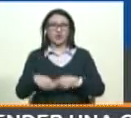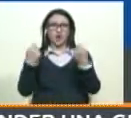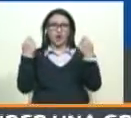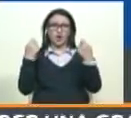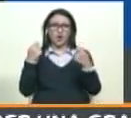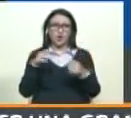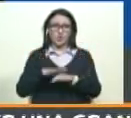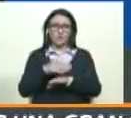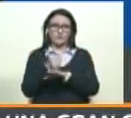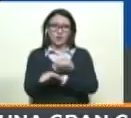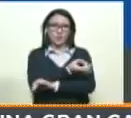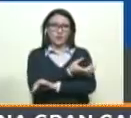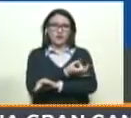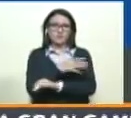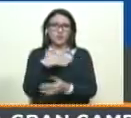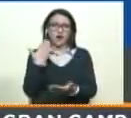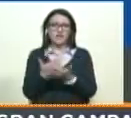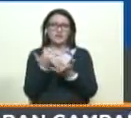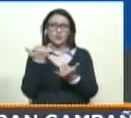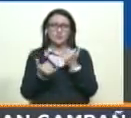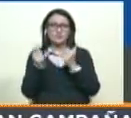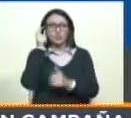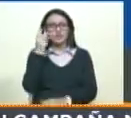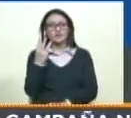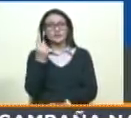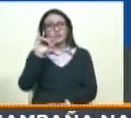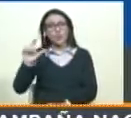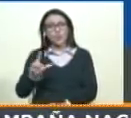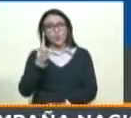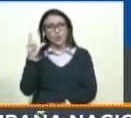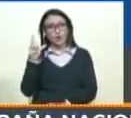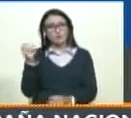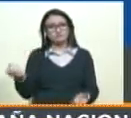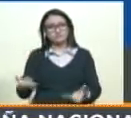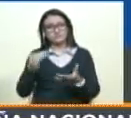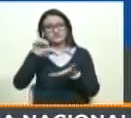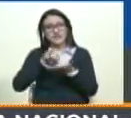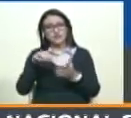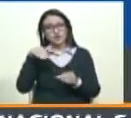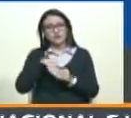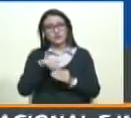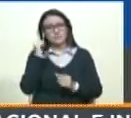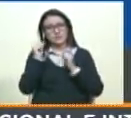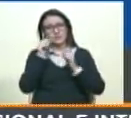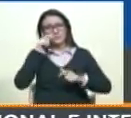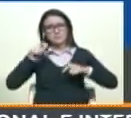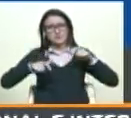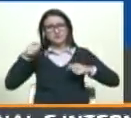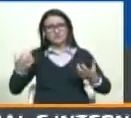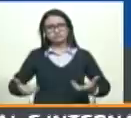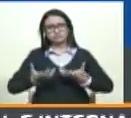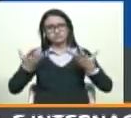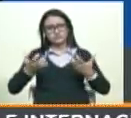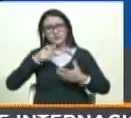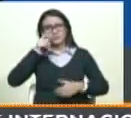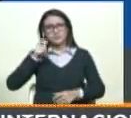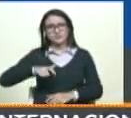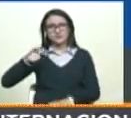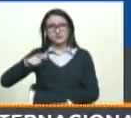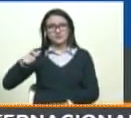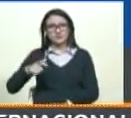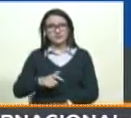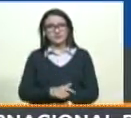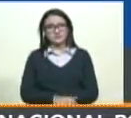haciendo la derecha. Hasta el último día, el 31 de julio, quemaron centros electorales, mataron personas, quemaron personas, pero después no se